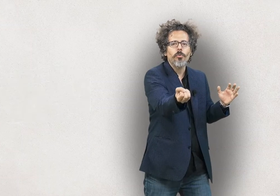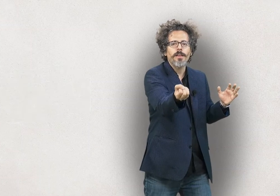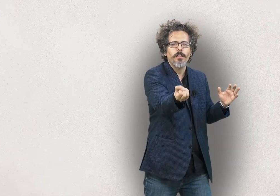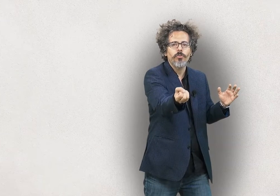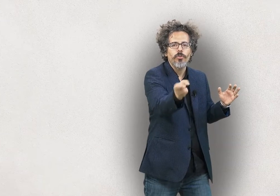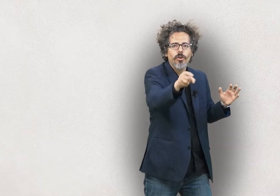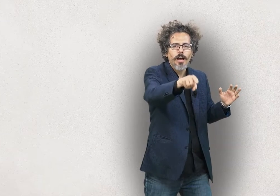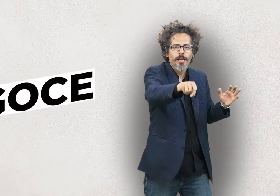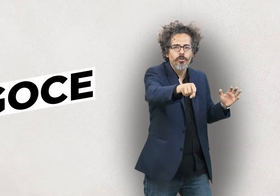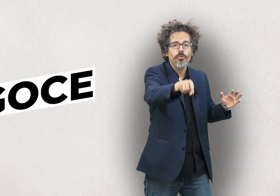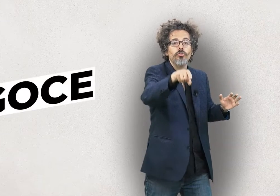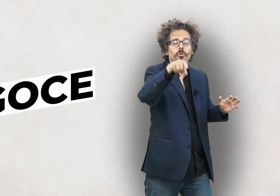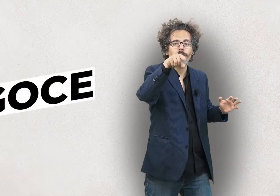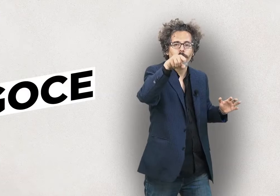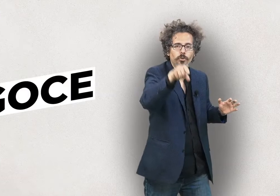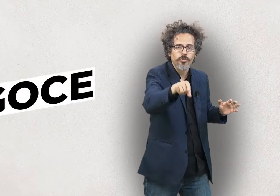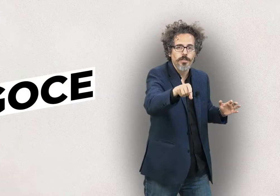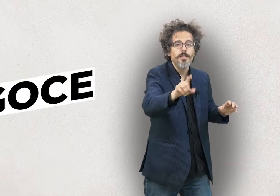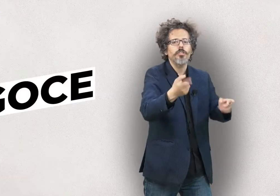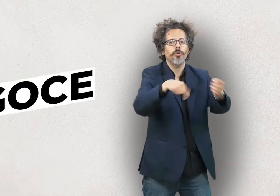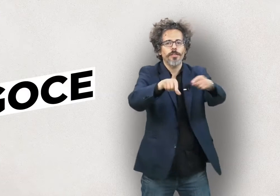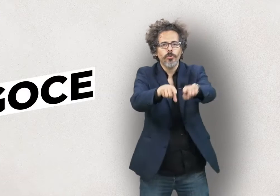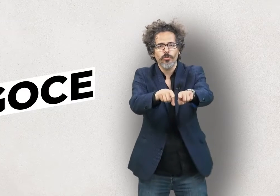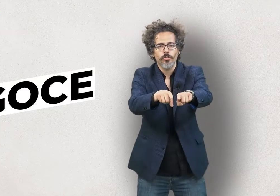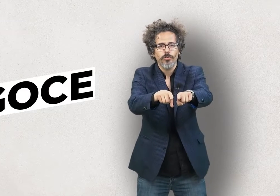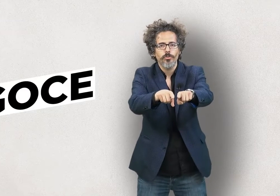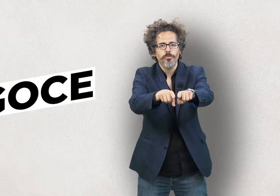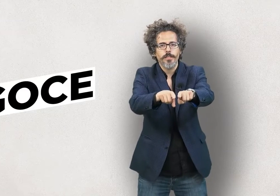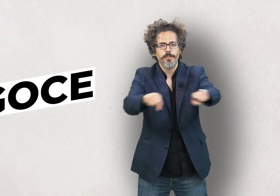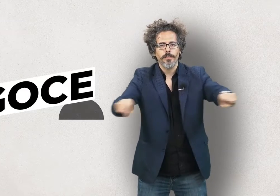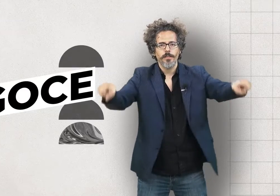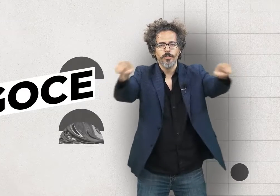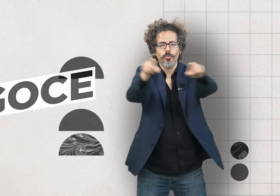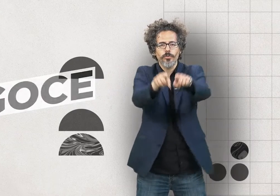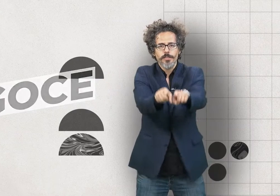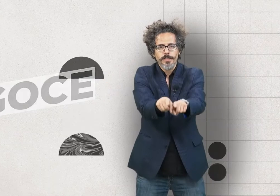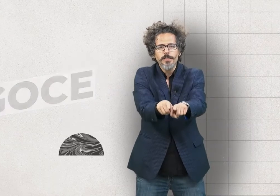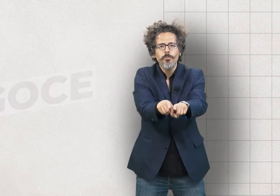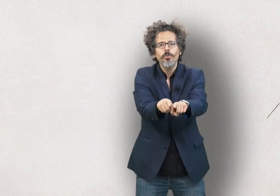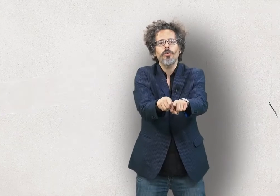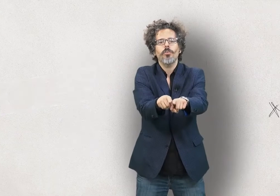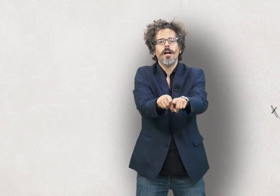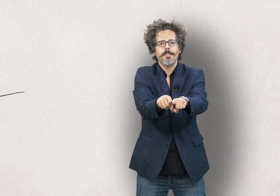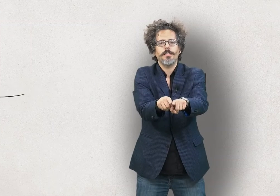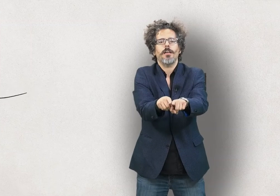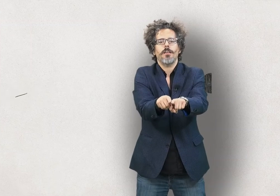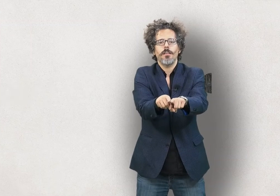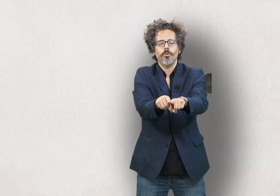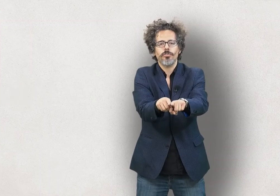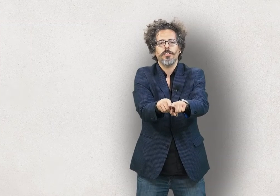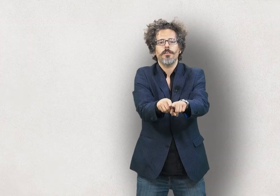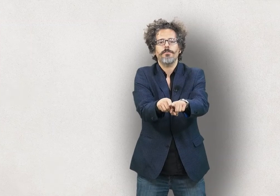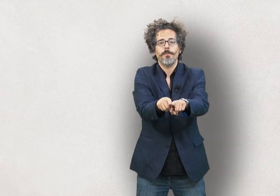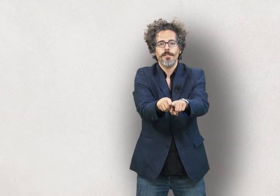allí operado algo sobre el goce y sobre todo desde el judeocristianismo hacia